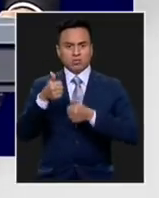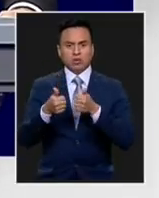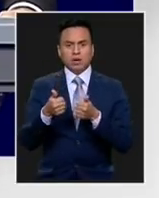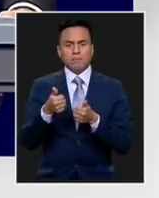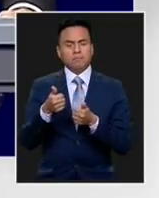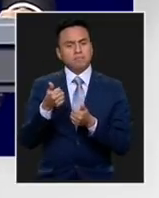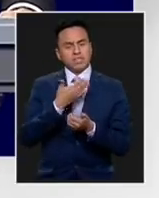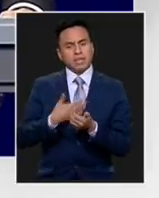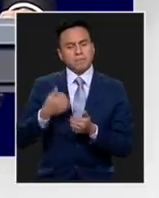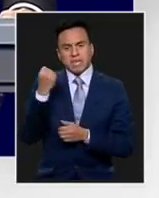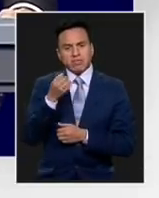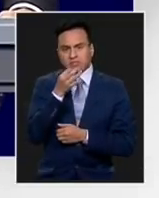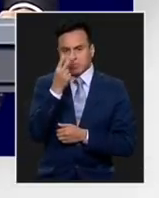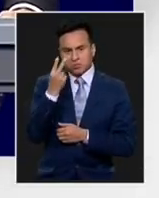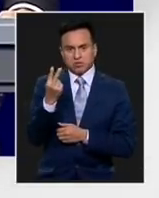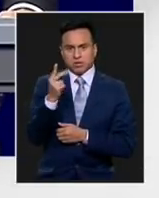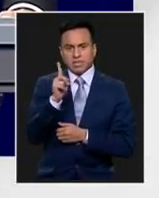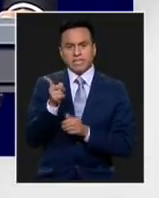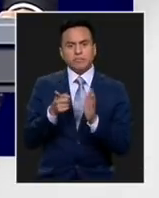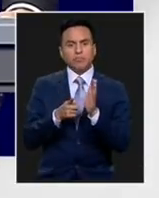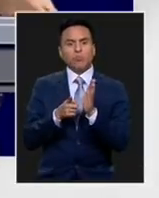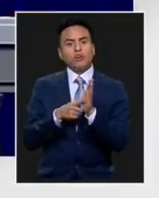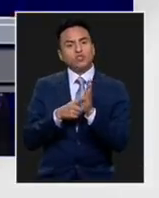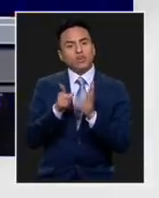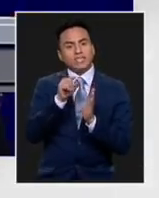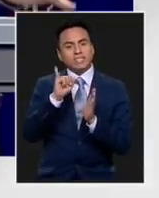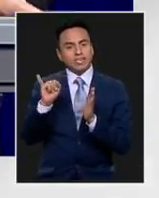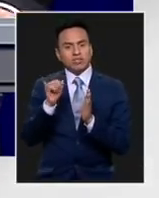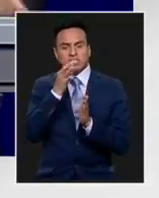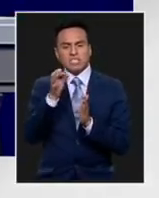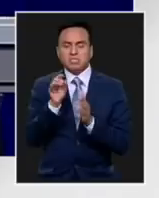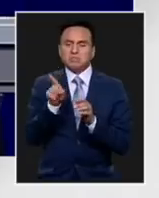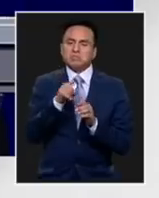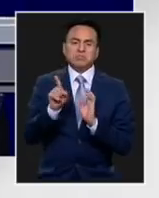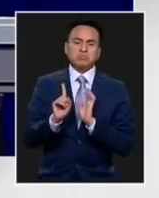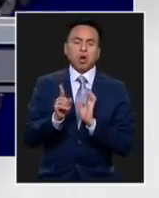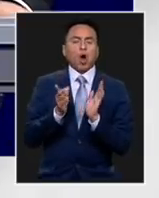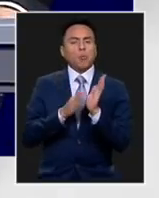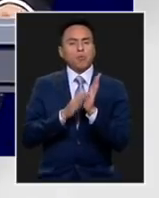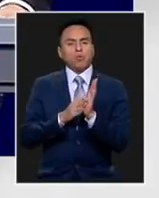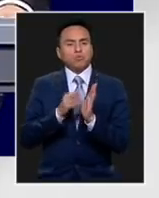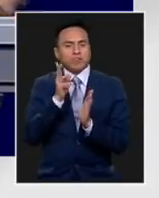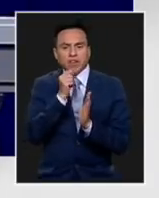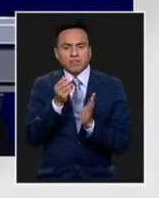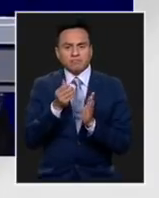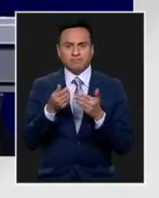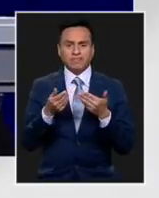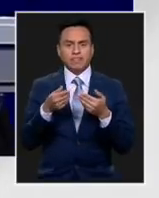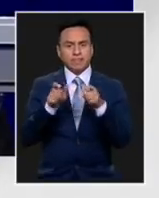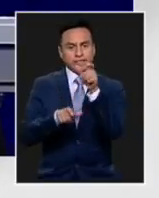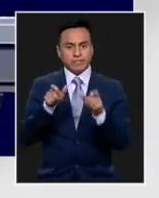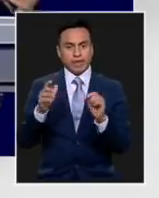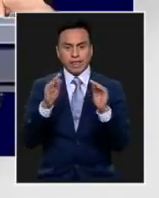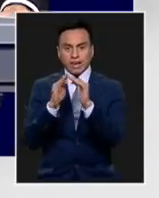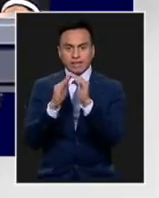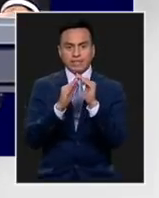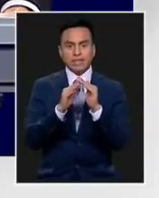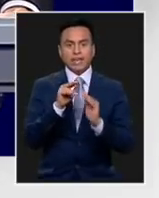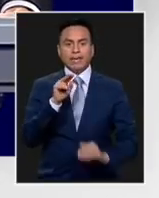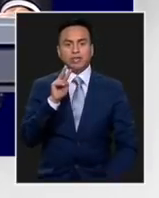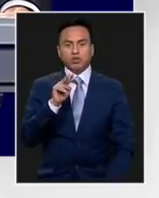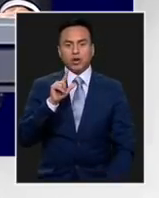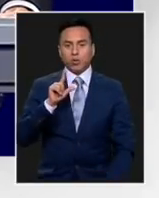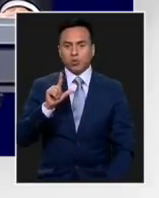al presidente Piñera, decir que el Impuestos Internos desestimó eso y comprobó de que no estaba. Por lo tanto, la gente en la casa el 2